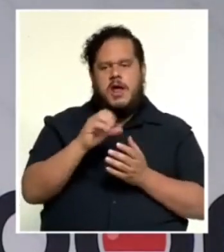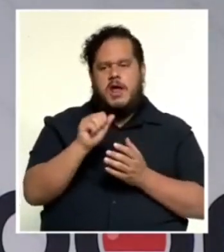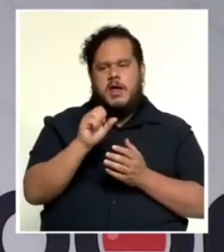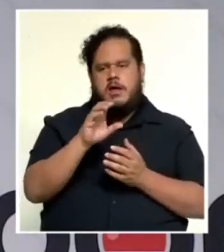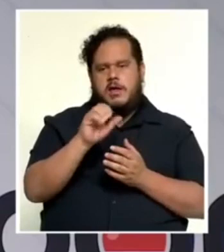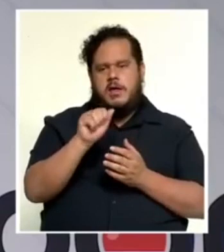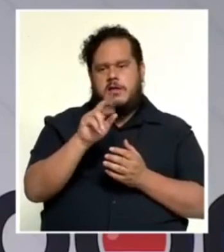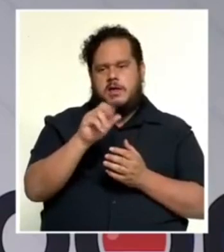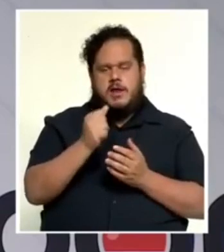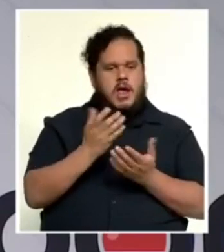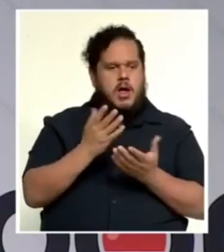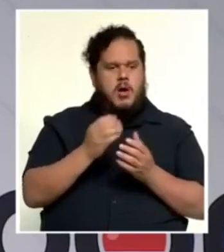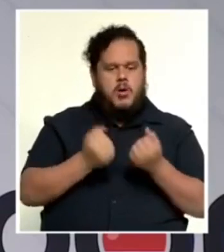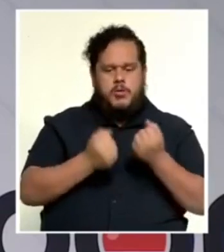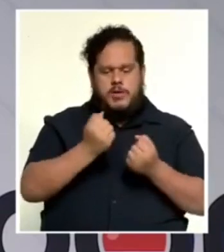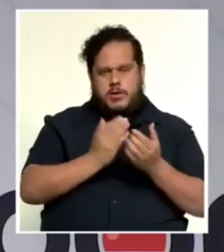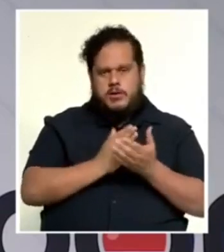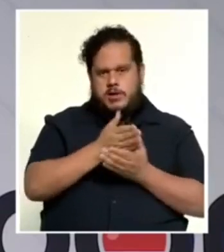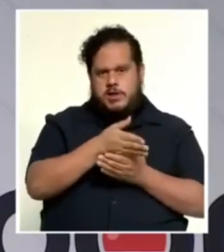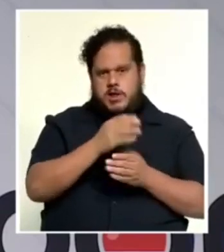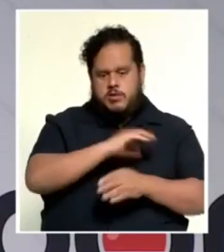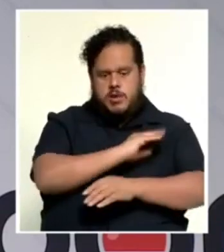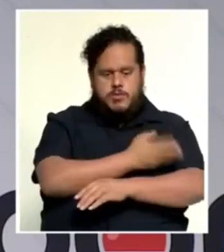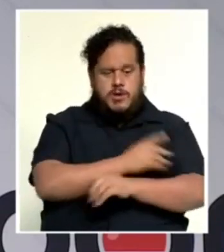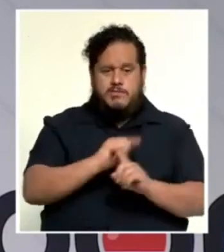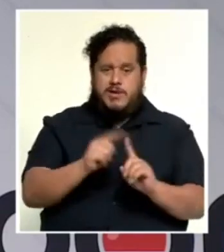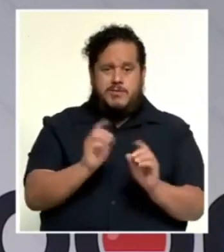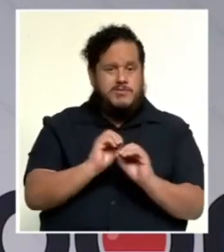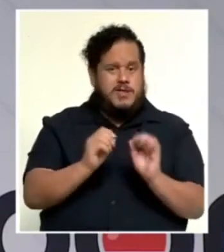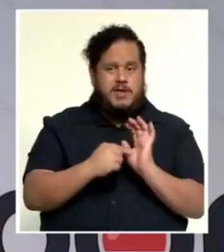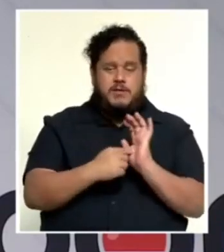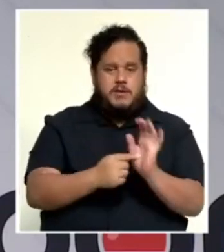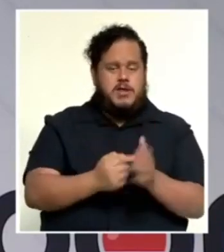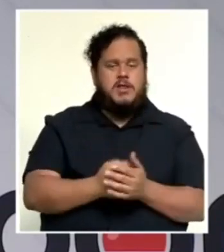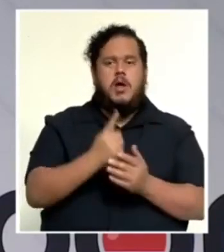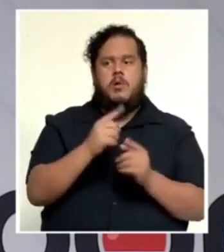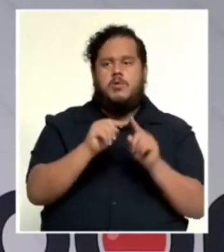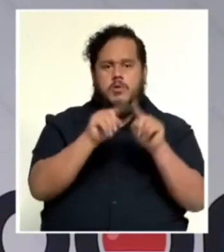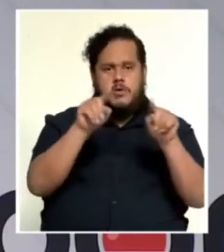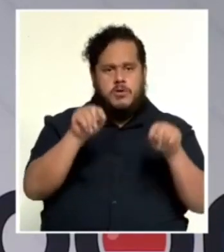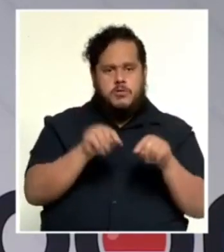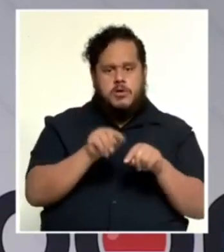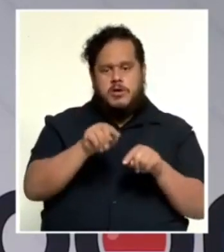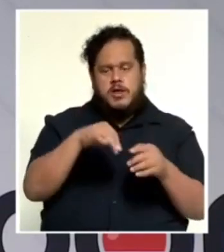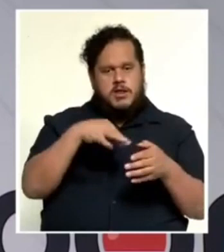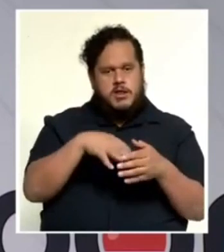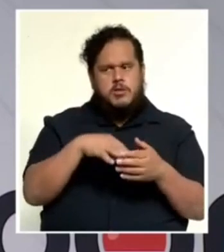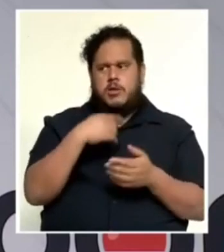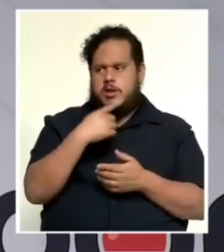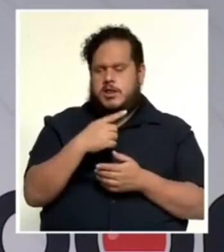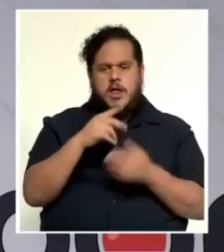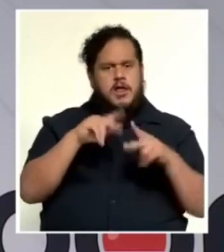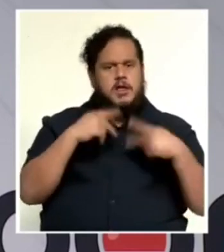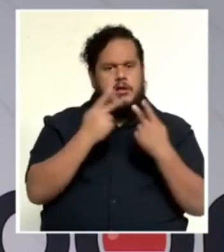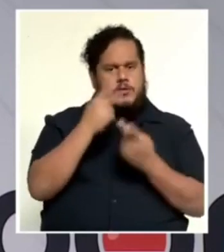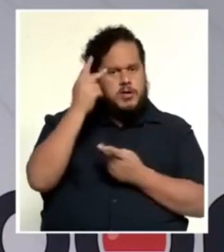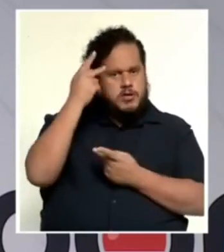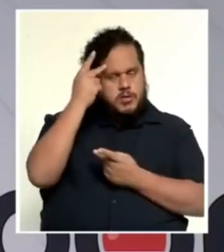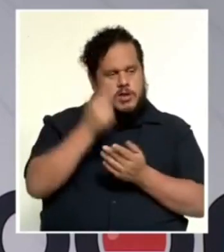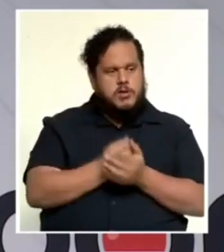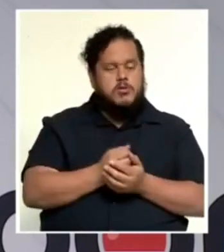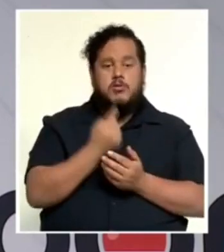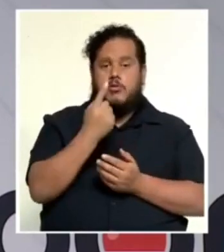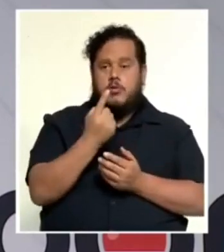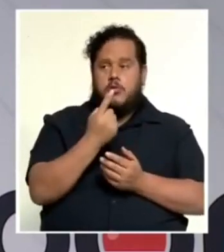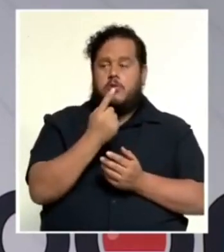vehículos de acceso al poder y que realmente poco o nada representan. En uno de los cuadros, por ejemplo, de este estudio, menciona que los partidos políticos son